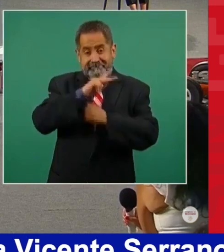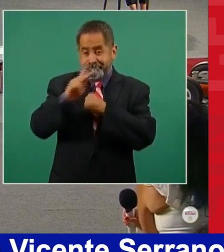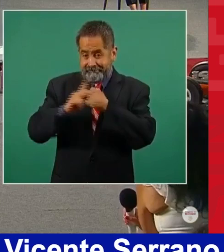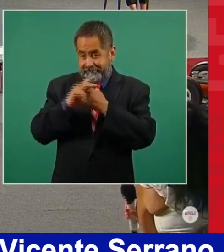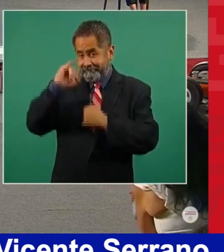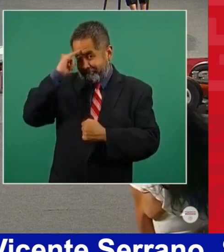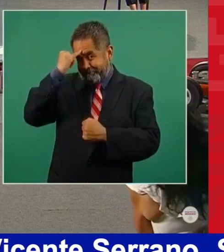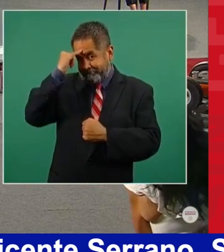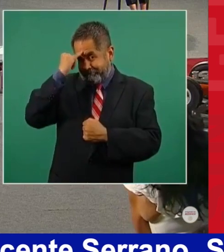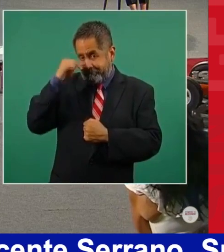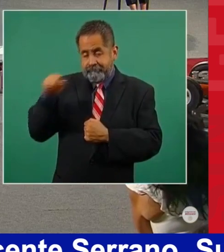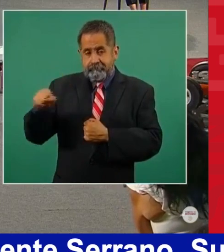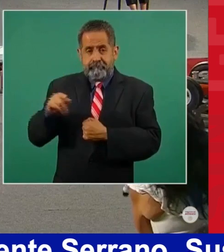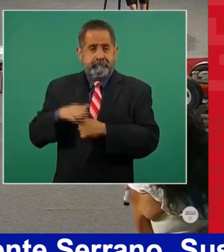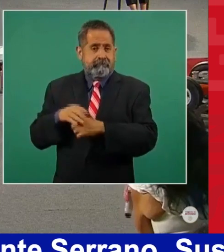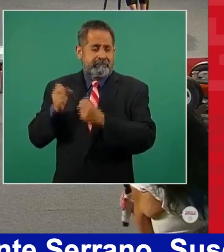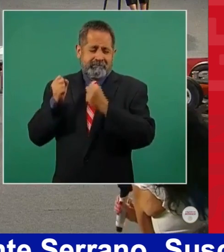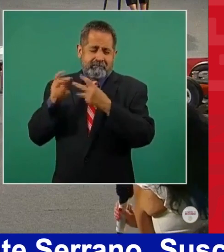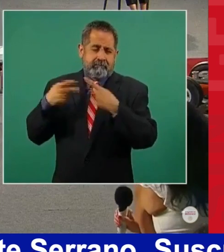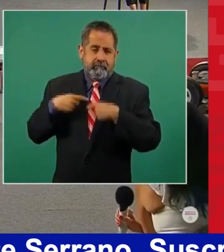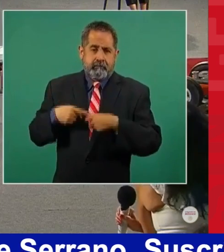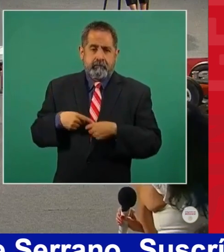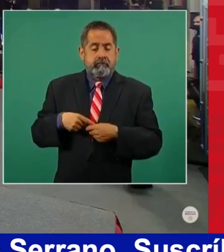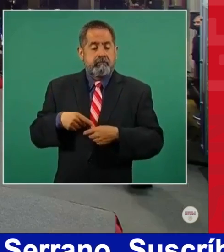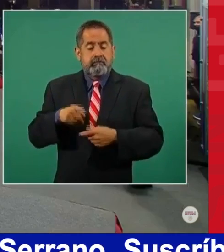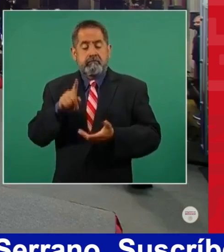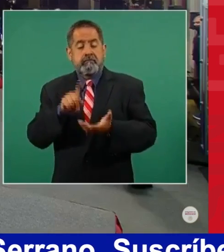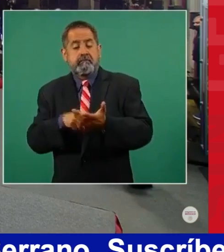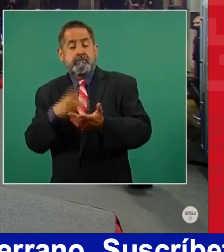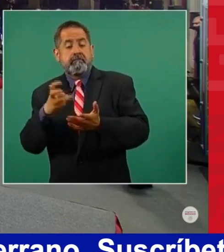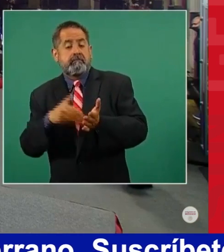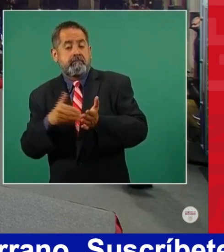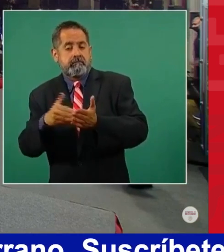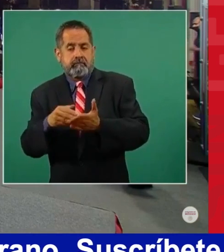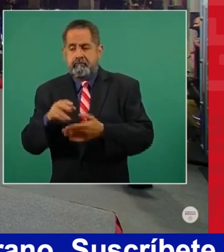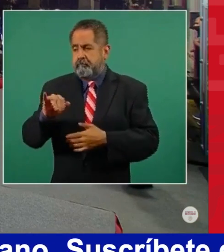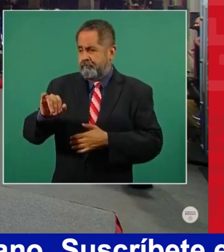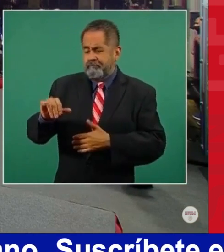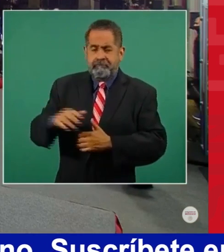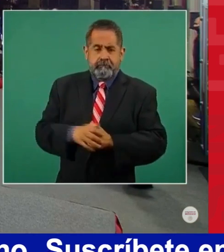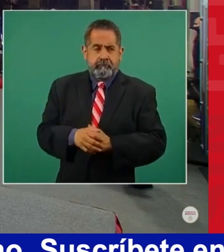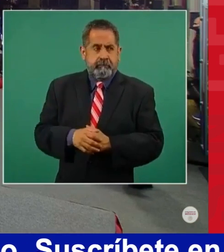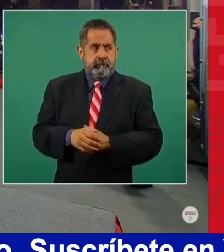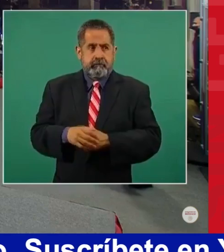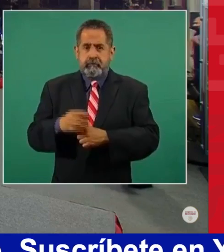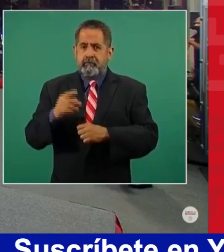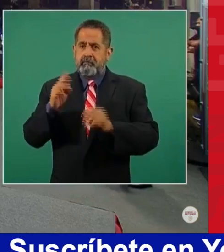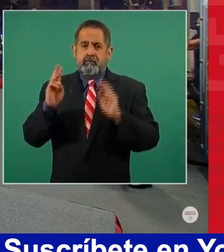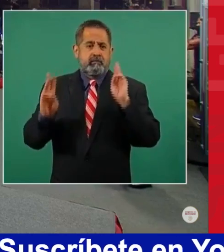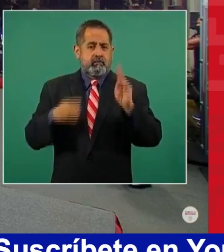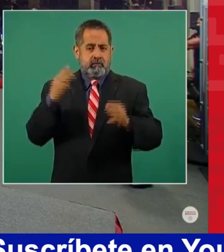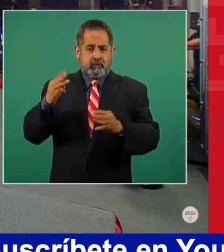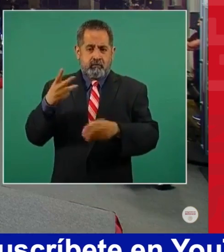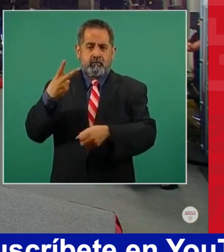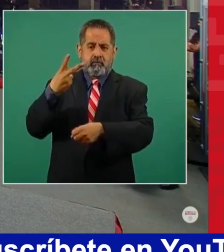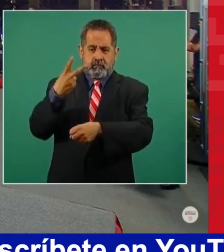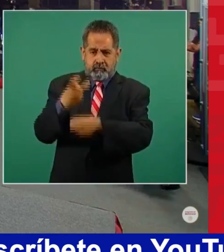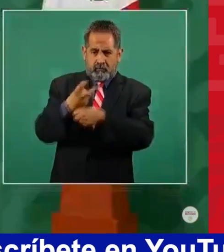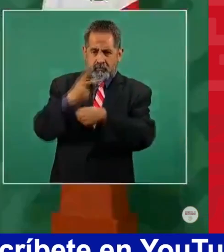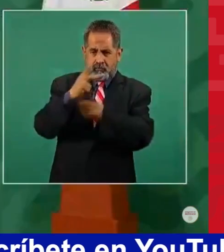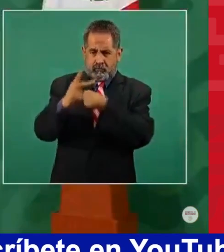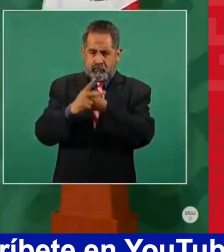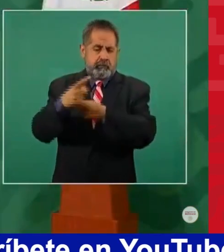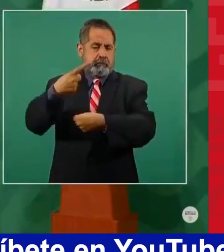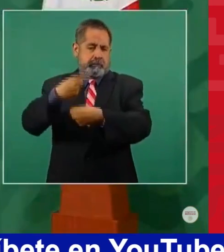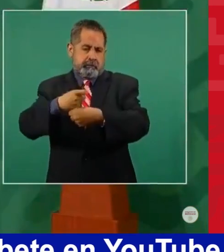mucha población. Sí, 1.300 millones. Sí, es el segundo país en población en el mundo, después de